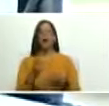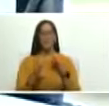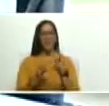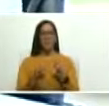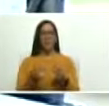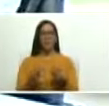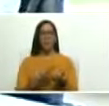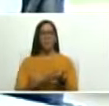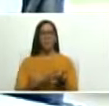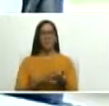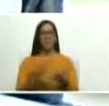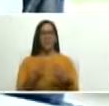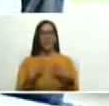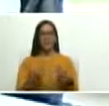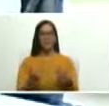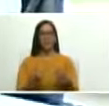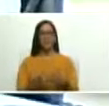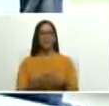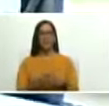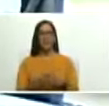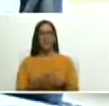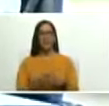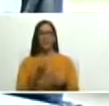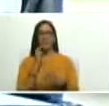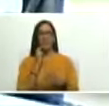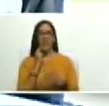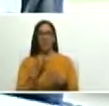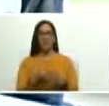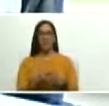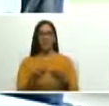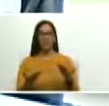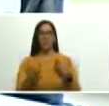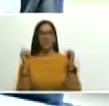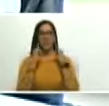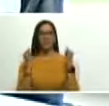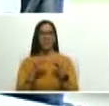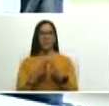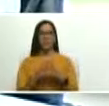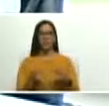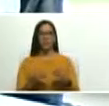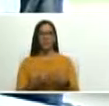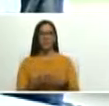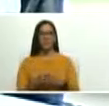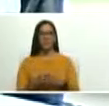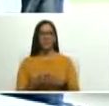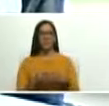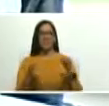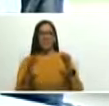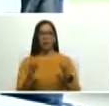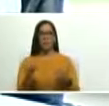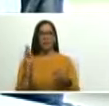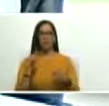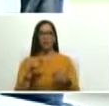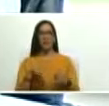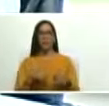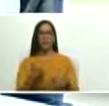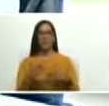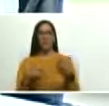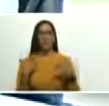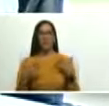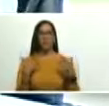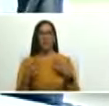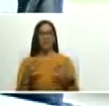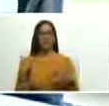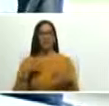esto, ¿no? Entonces, bueno, realmente el chocolate nos trae felicidad a todos. Seguramente usted va a poder disfrutar. Ahí